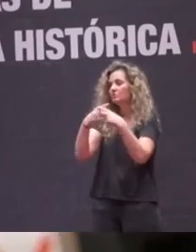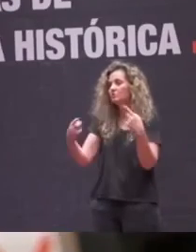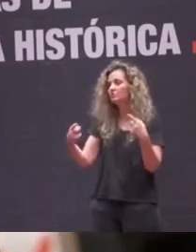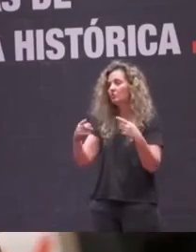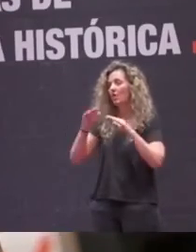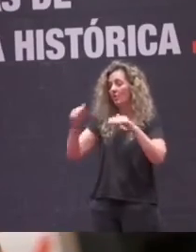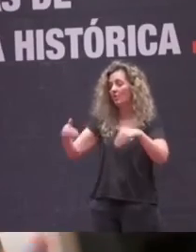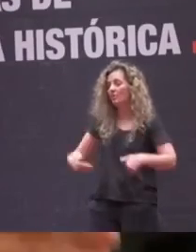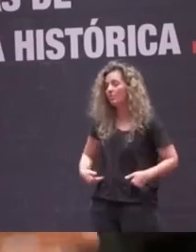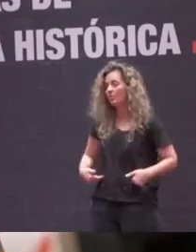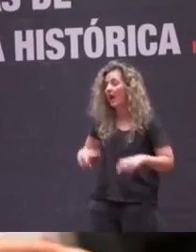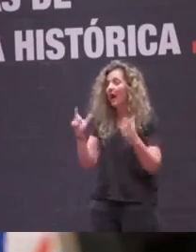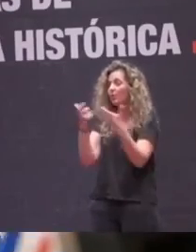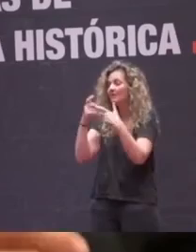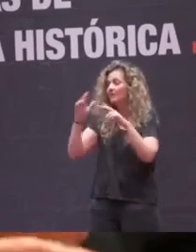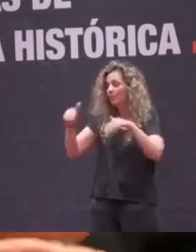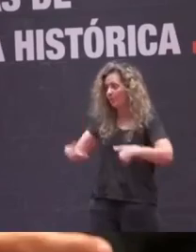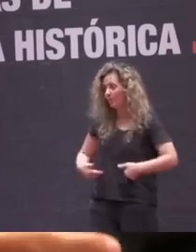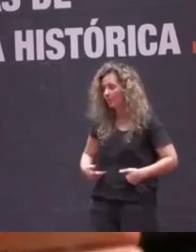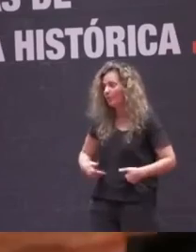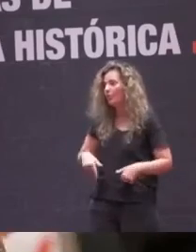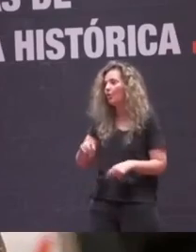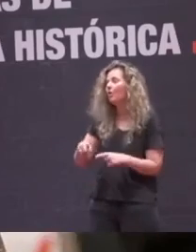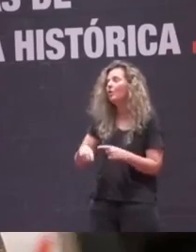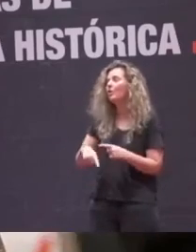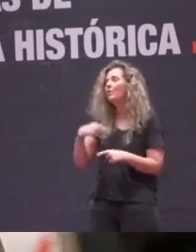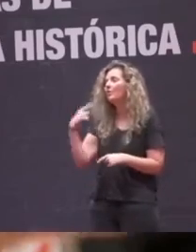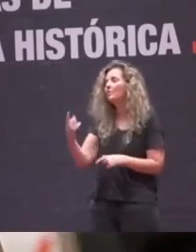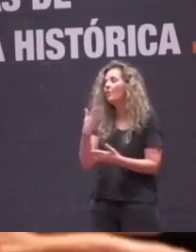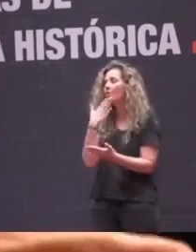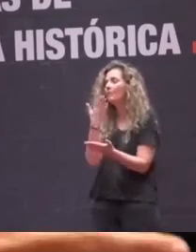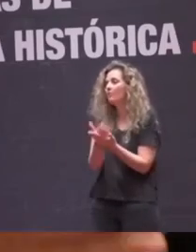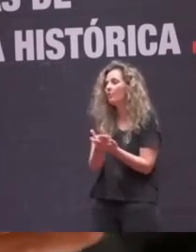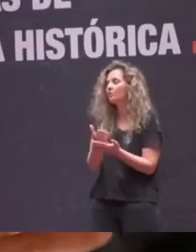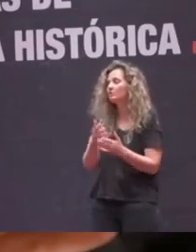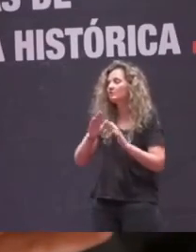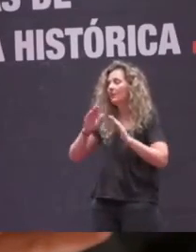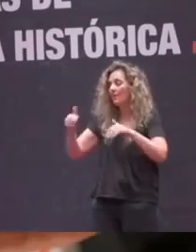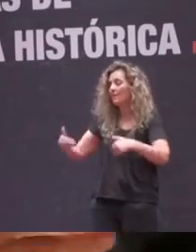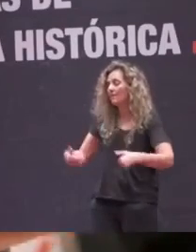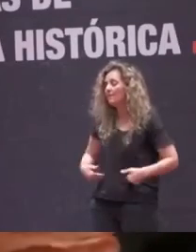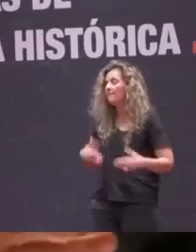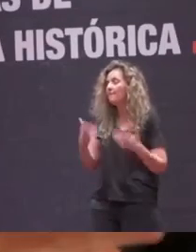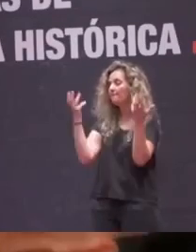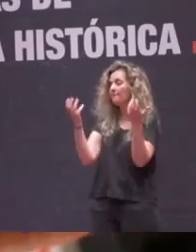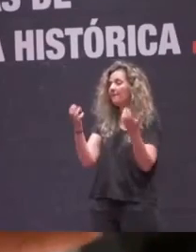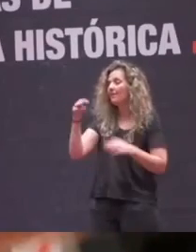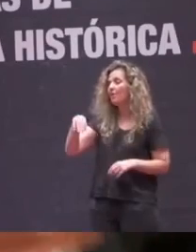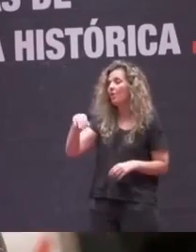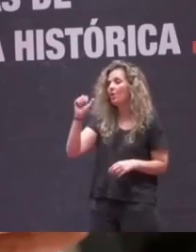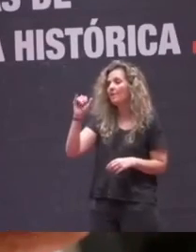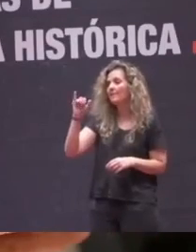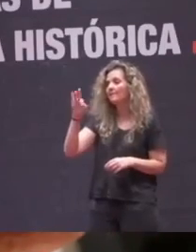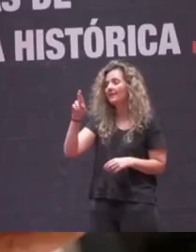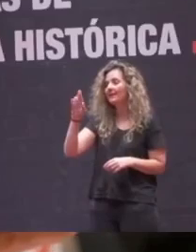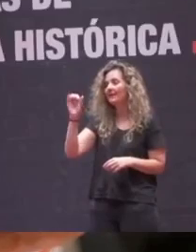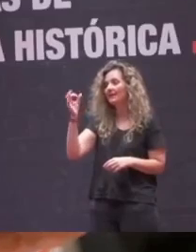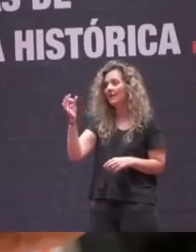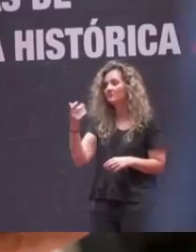devolución, pero tamén en esa proposta de devolución do Pazo Meirás había un dato